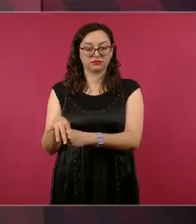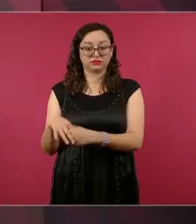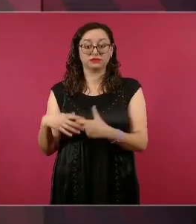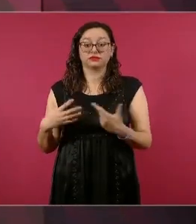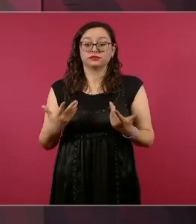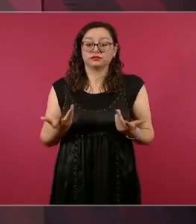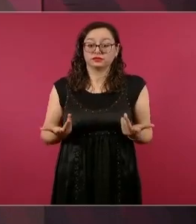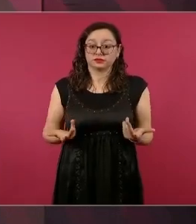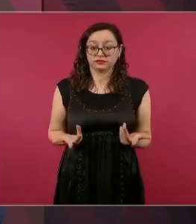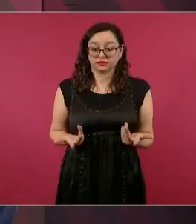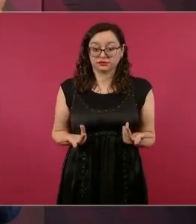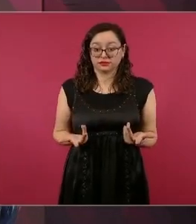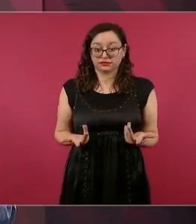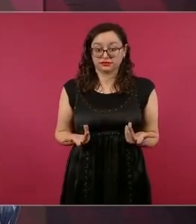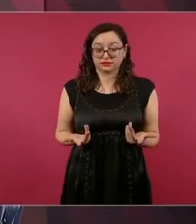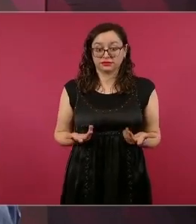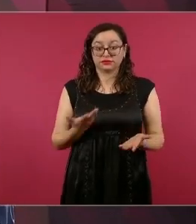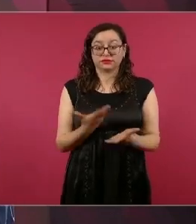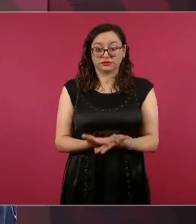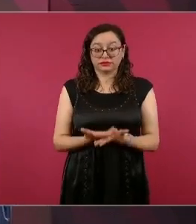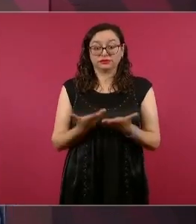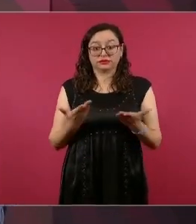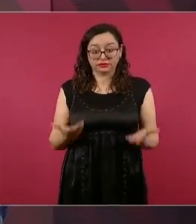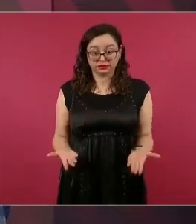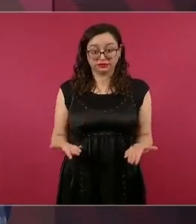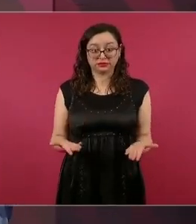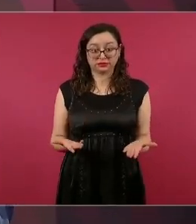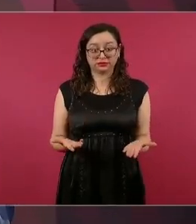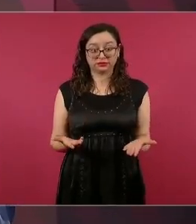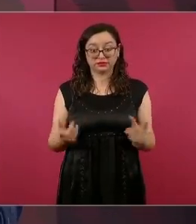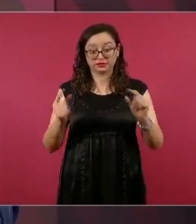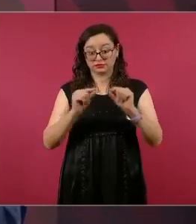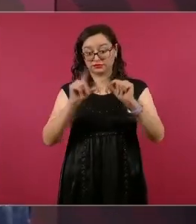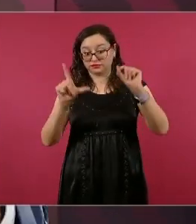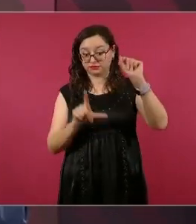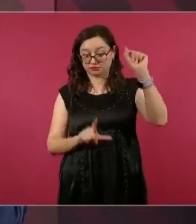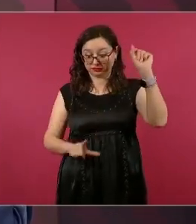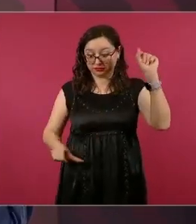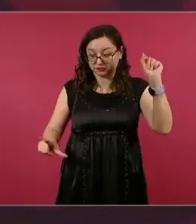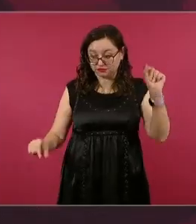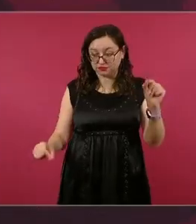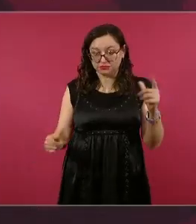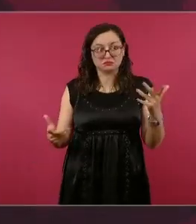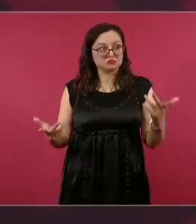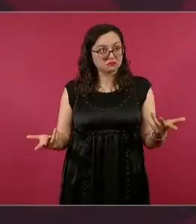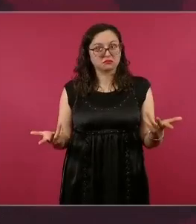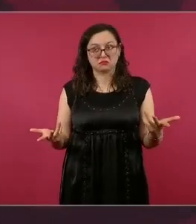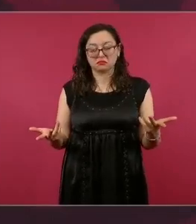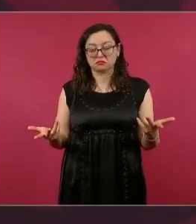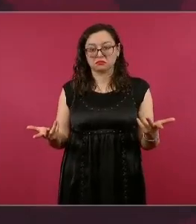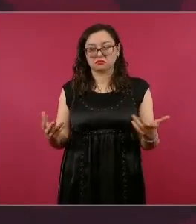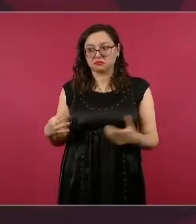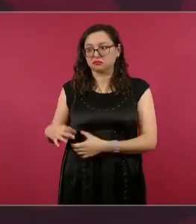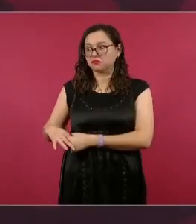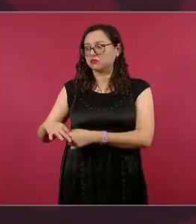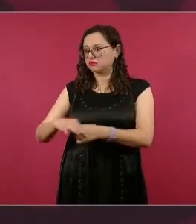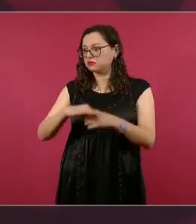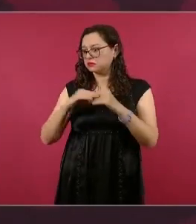Entonces, eso es lo que se está haciendo en el país. Sin embargo, pues todavía